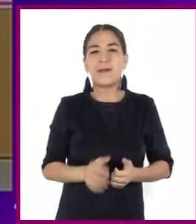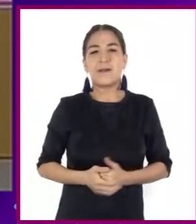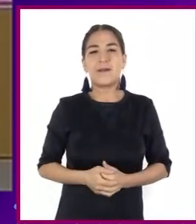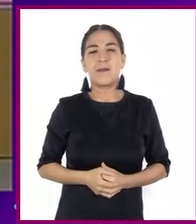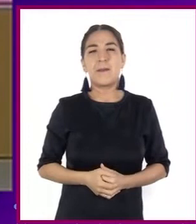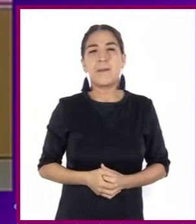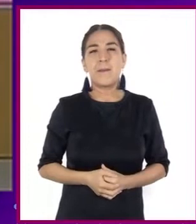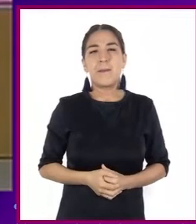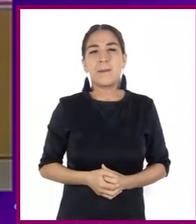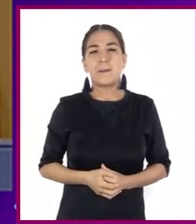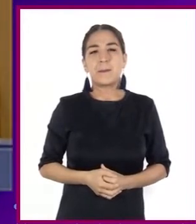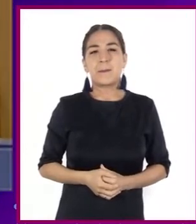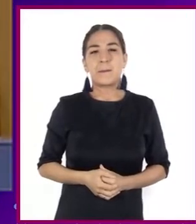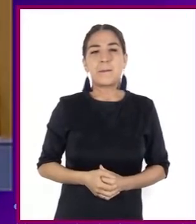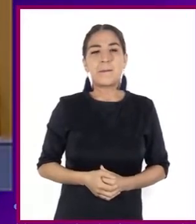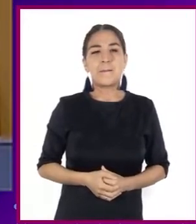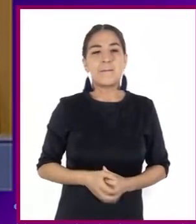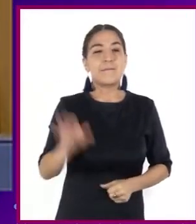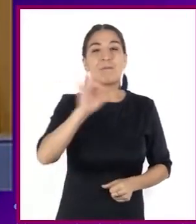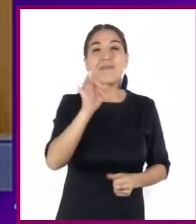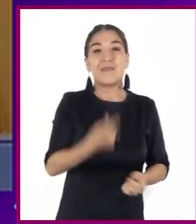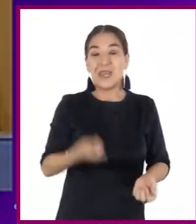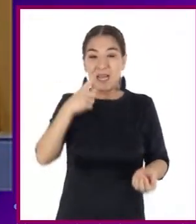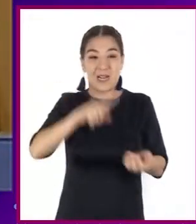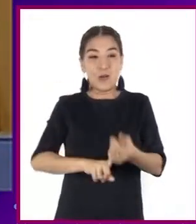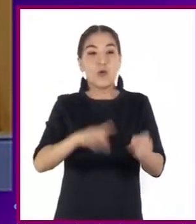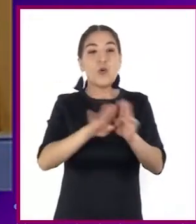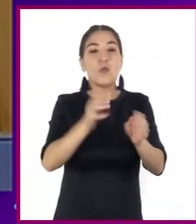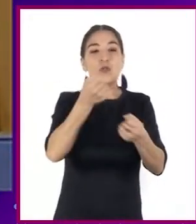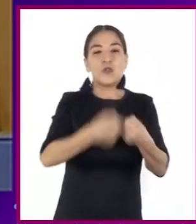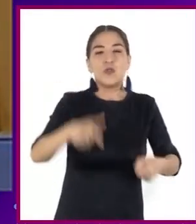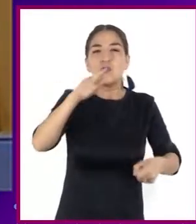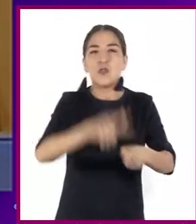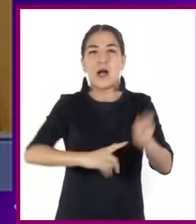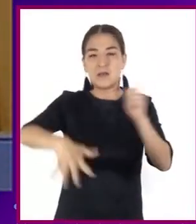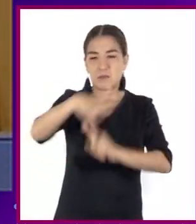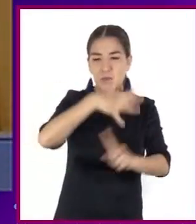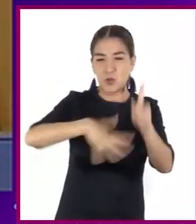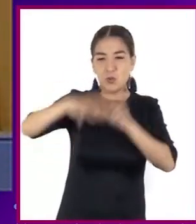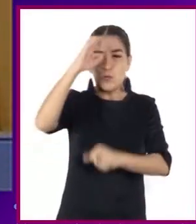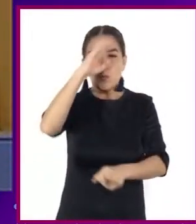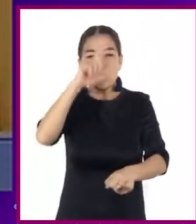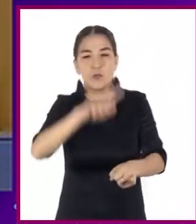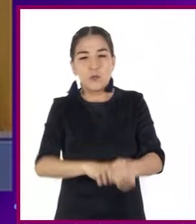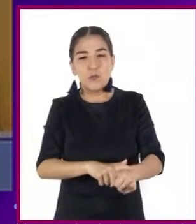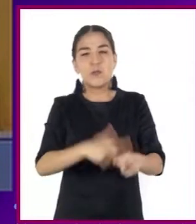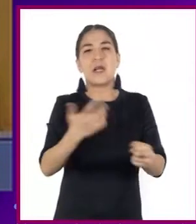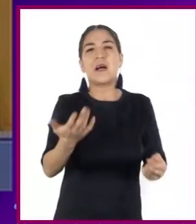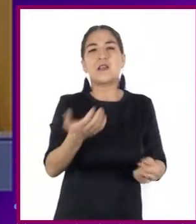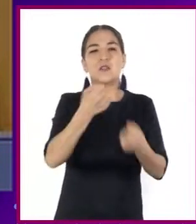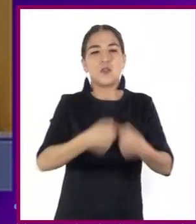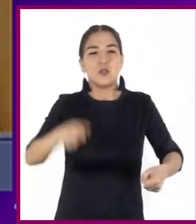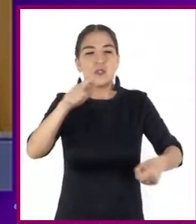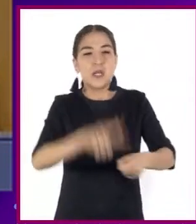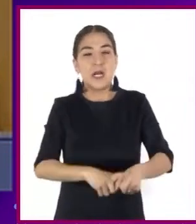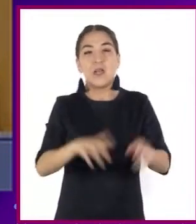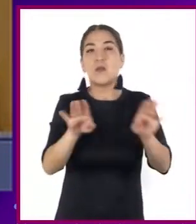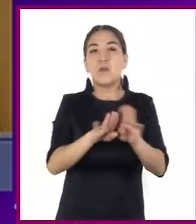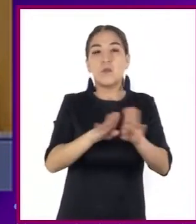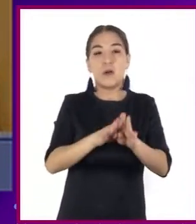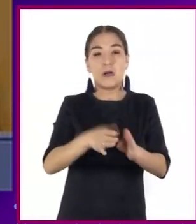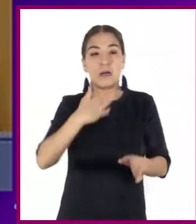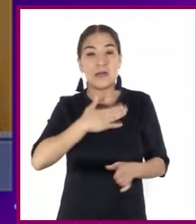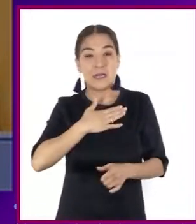Finalmente, si no estamos dentro de estos fenómenos socioculturales, no nos estaríamos conformando como personas. Es decir, nosotros no